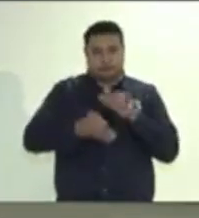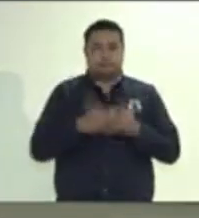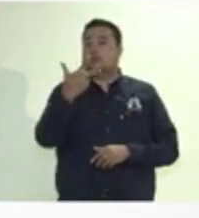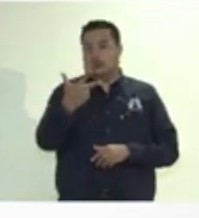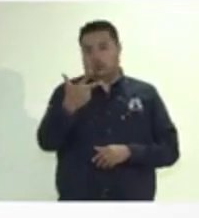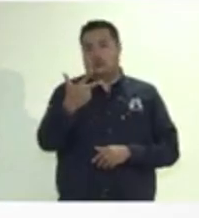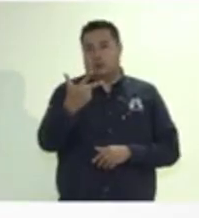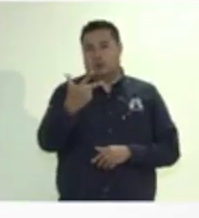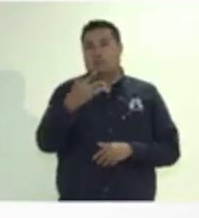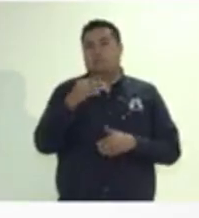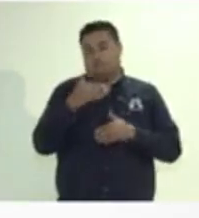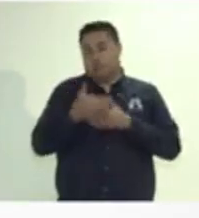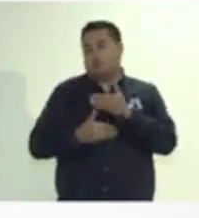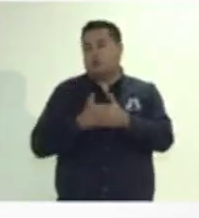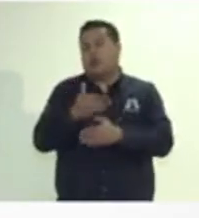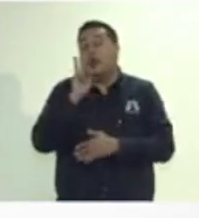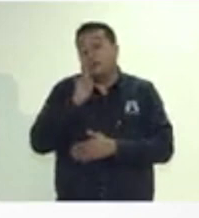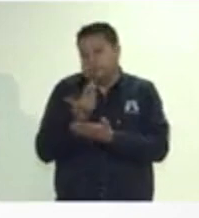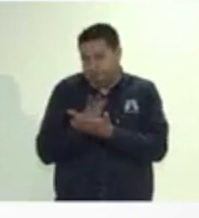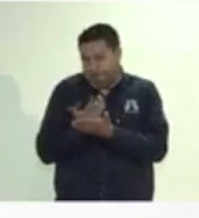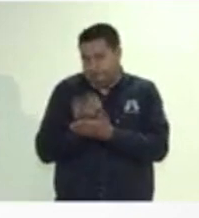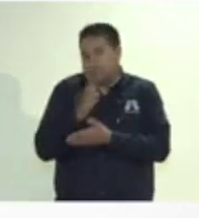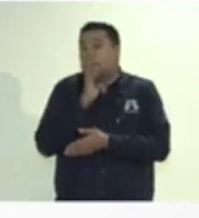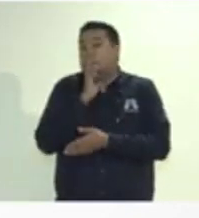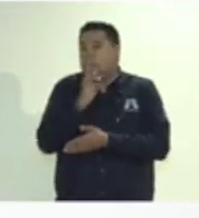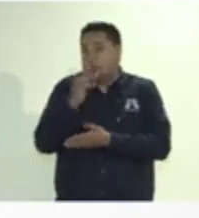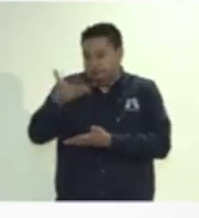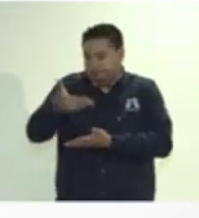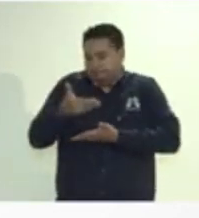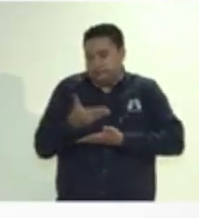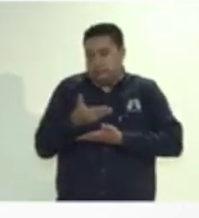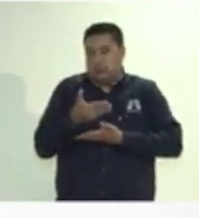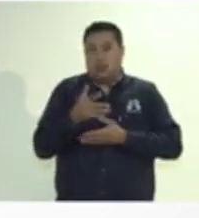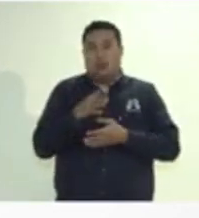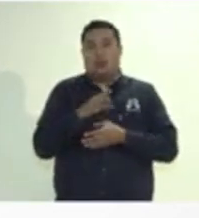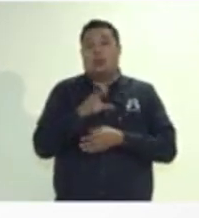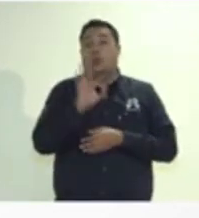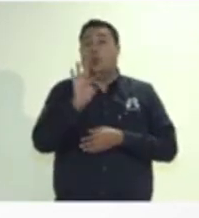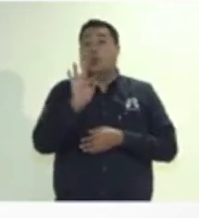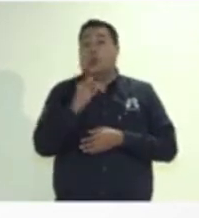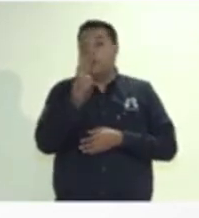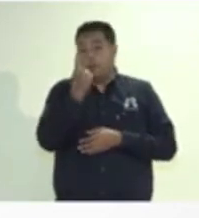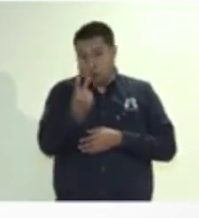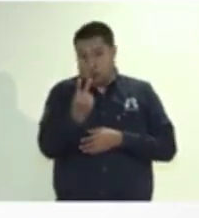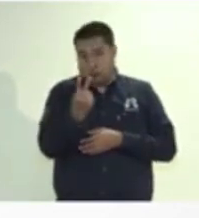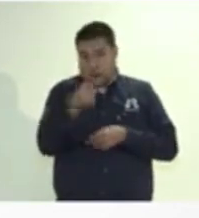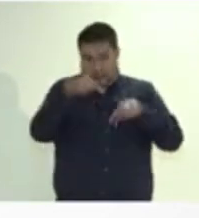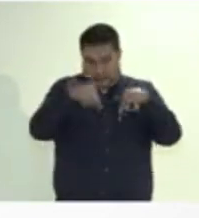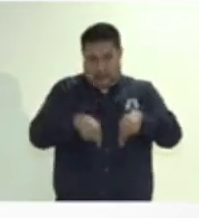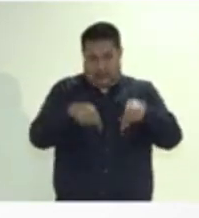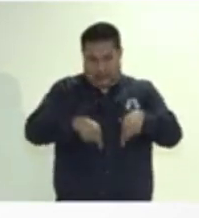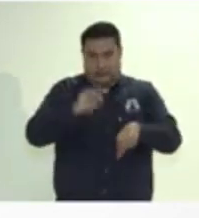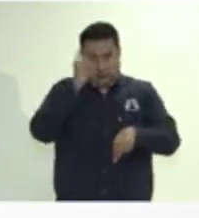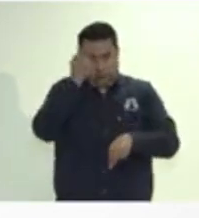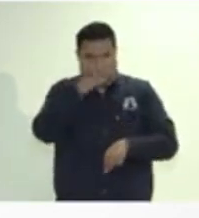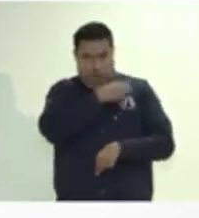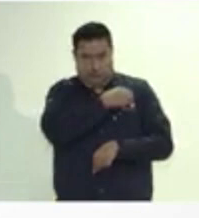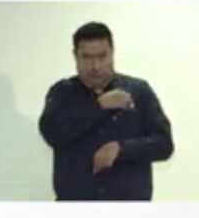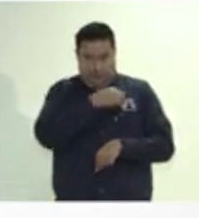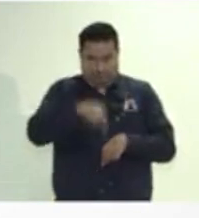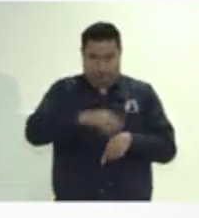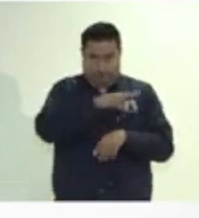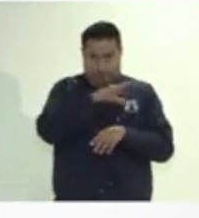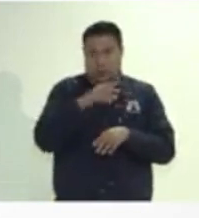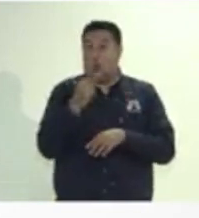total 42 en la capital potosina 2 en soledad de graciano sánchez 2 en matehuala una en ciudad